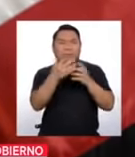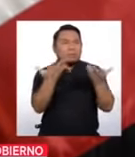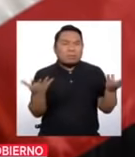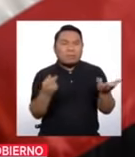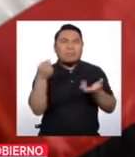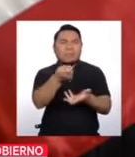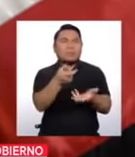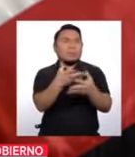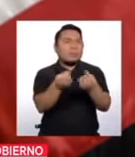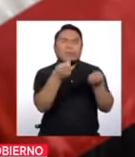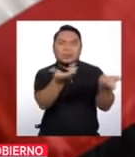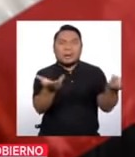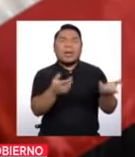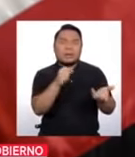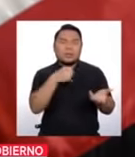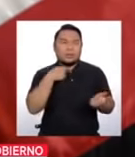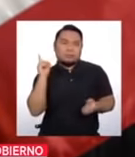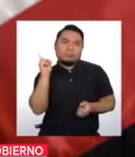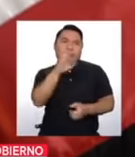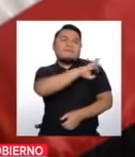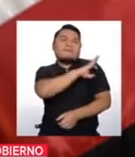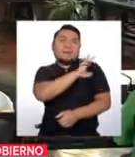de ser necesario, por el Ministerio Público.